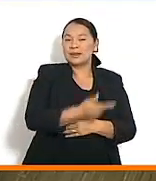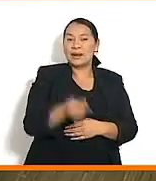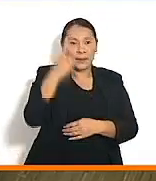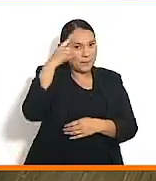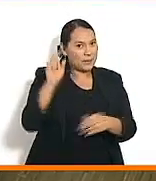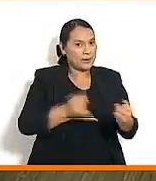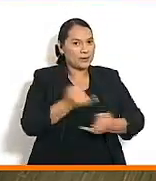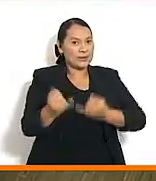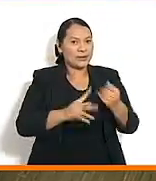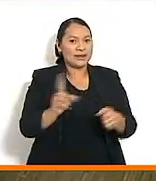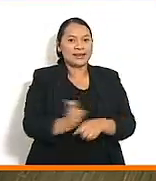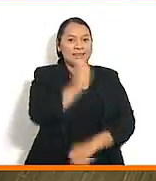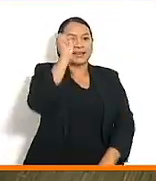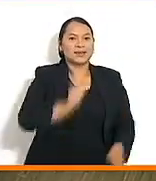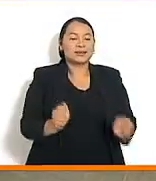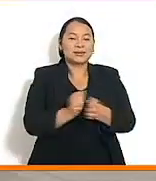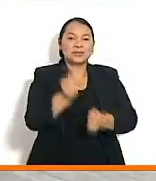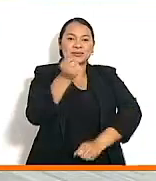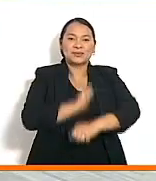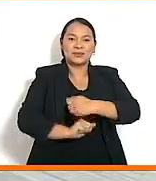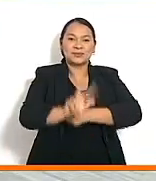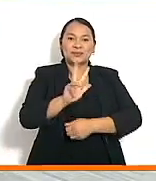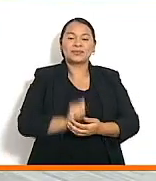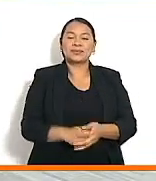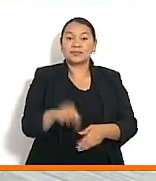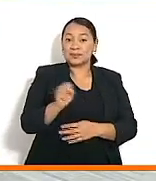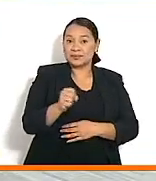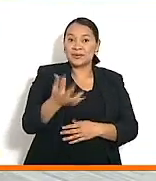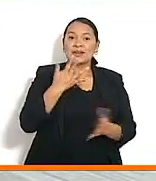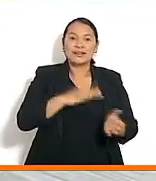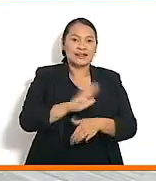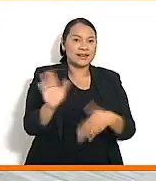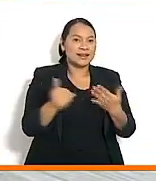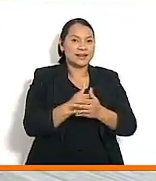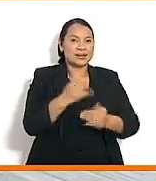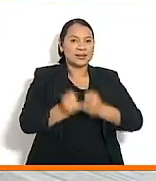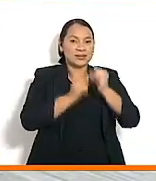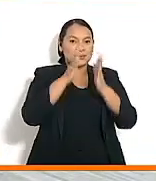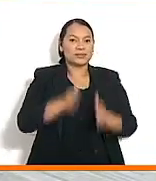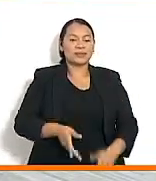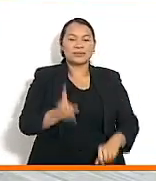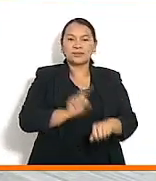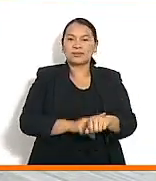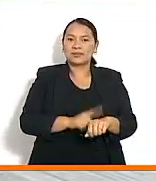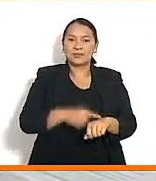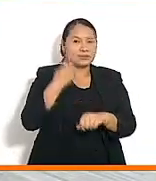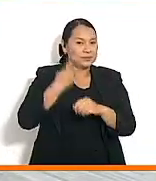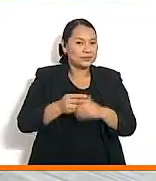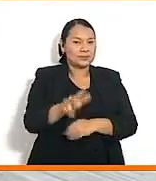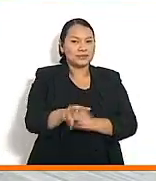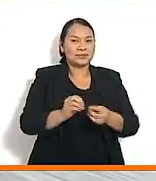con Pega 3 junto a Kenia. Así es, Charlyn. Te deseamos mucha suerte, querido jugador, porque daremos a conocer